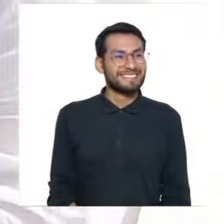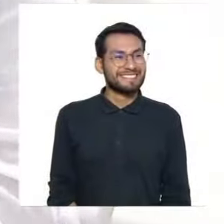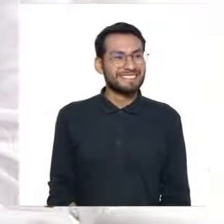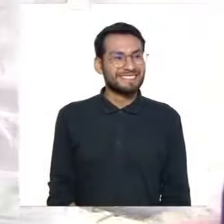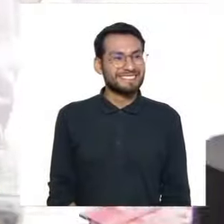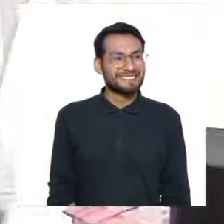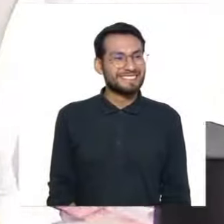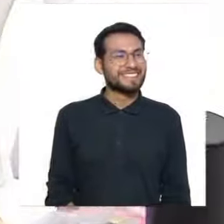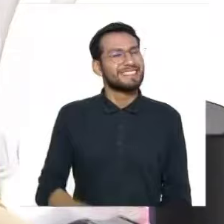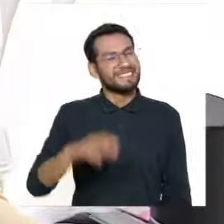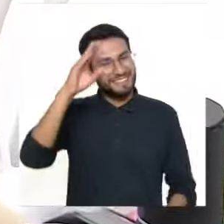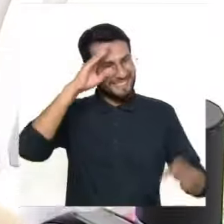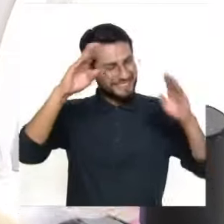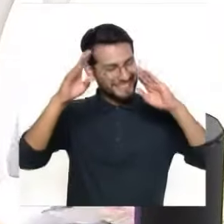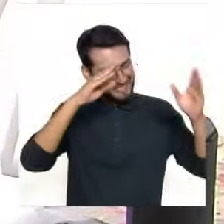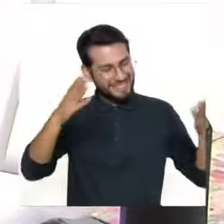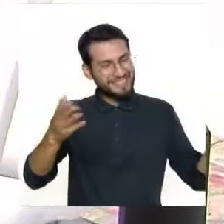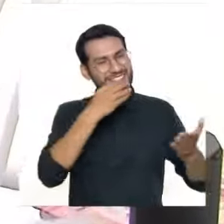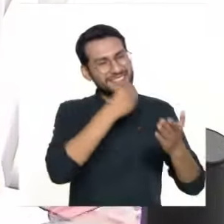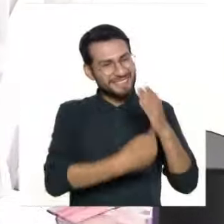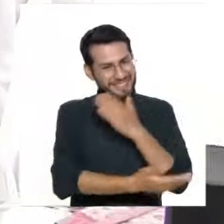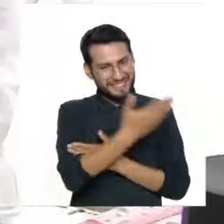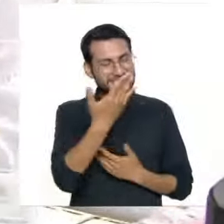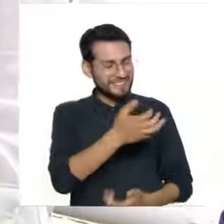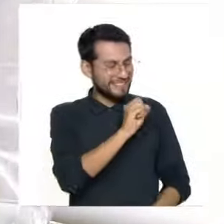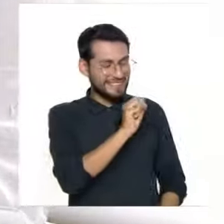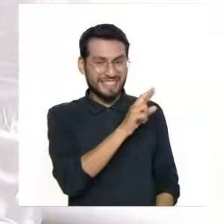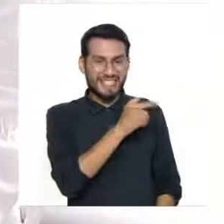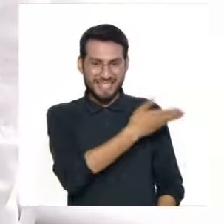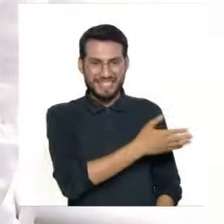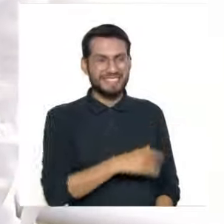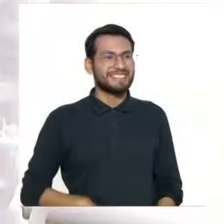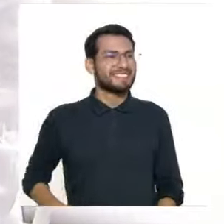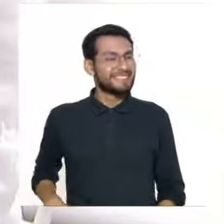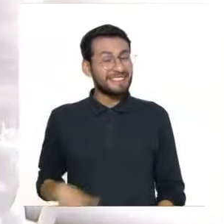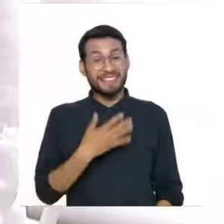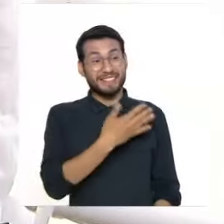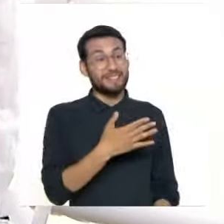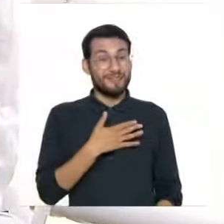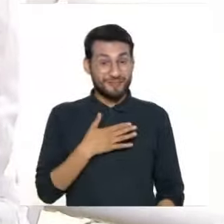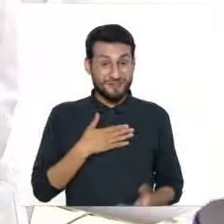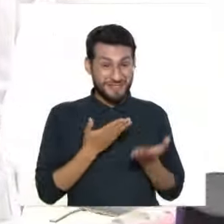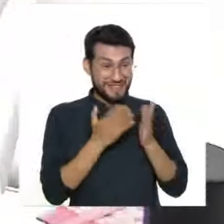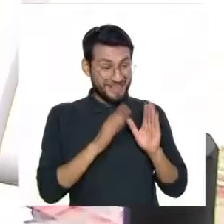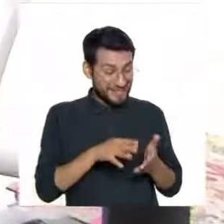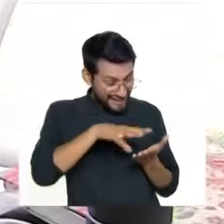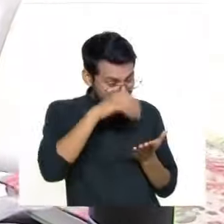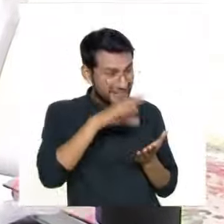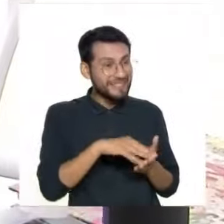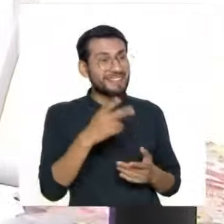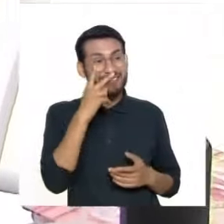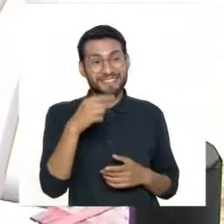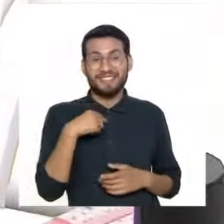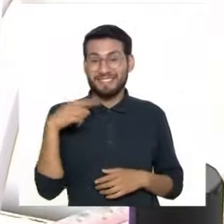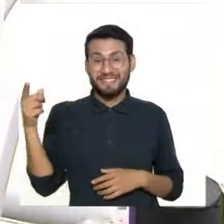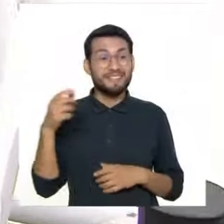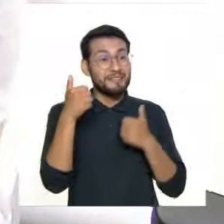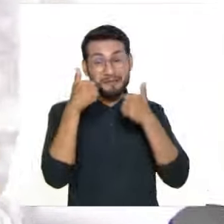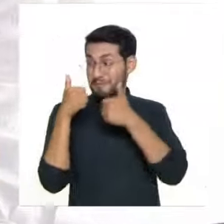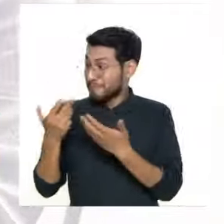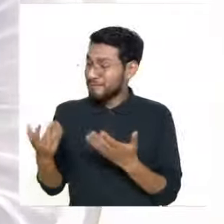ver gente Buen día Buen día estamos con Sara Sara soy de alumno artesanal Miren mi obra de arte qué